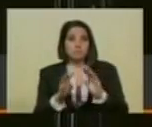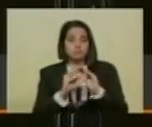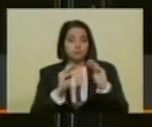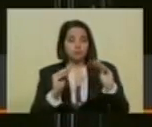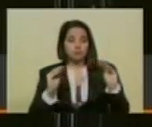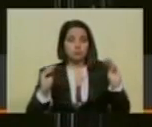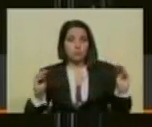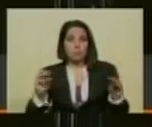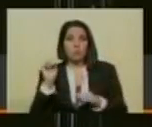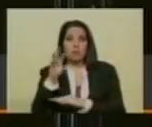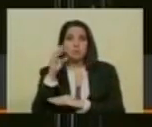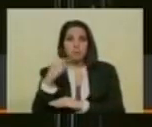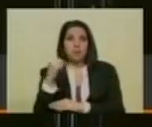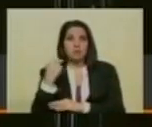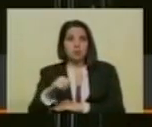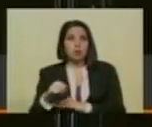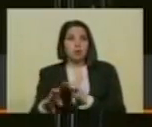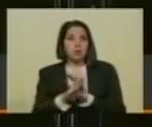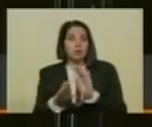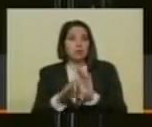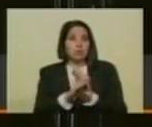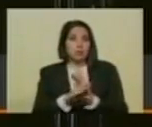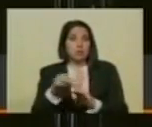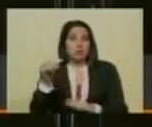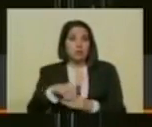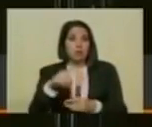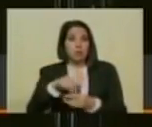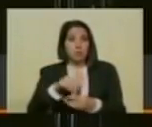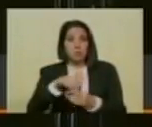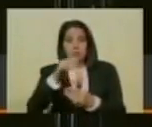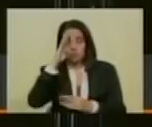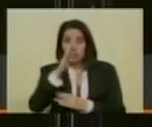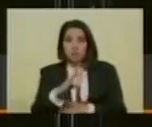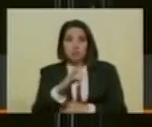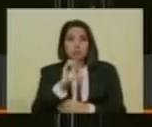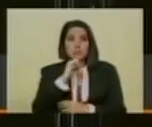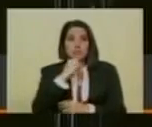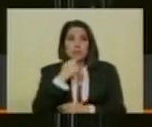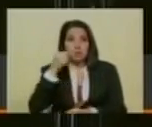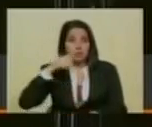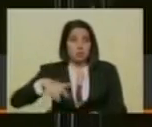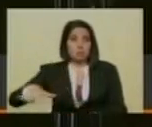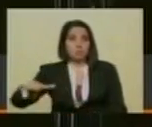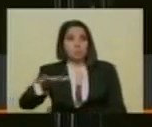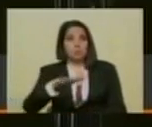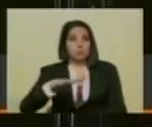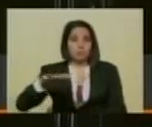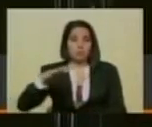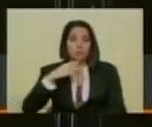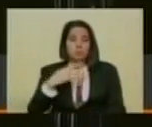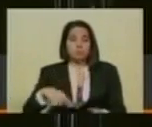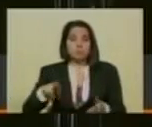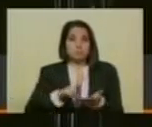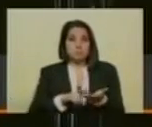Asamblea Nacional Constituyente que con el voto directo, secreto del pueblo, reconfigure,